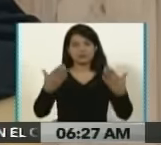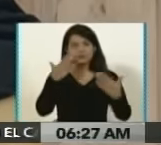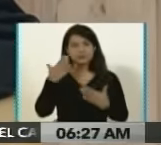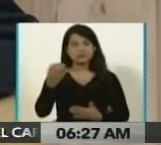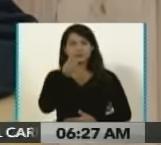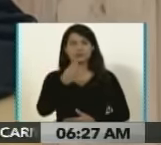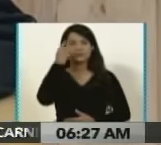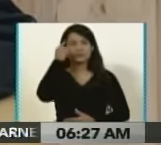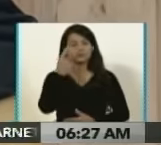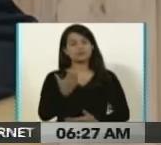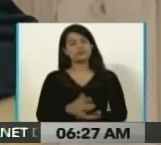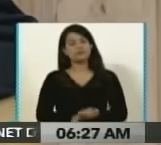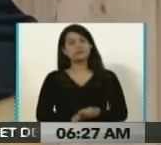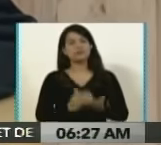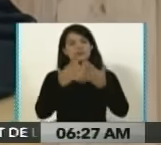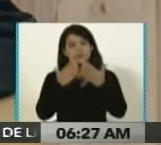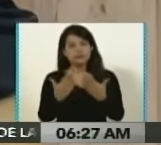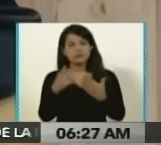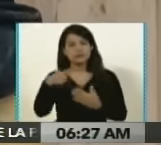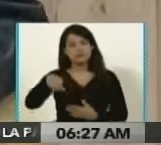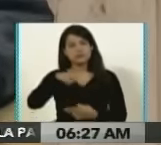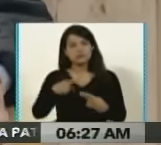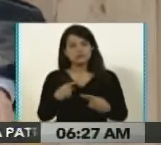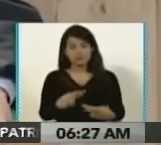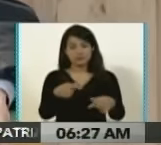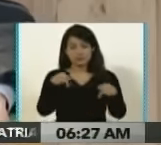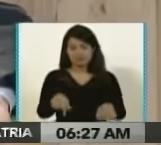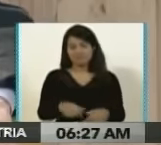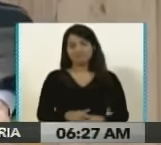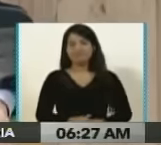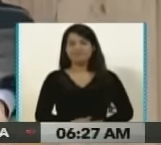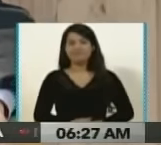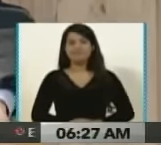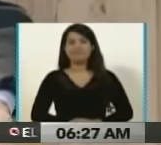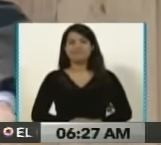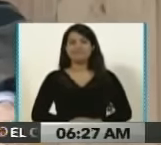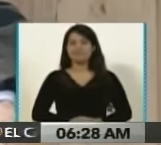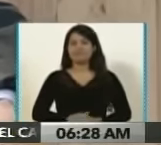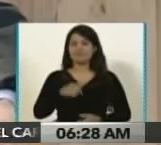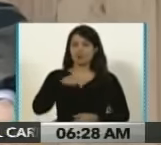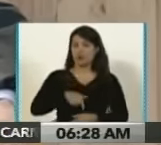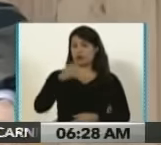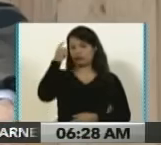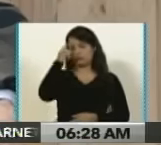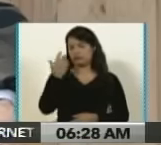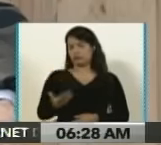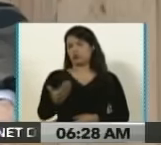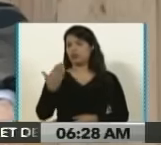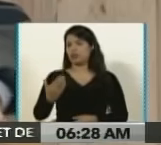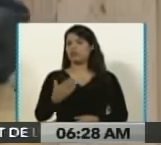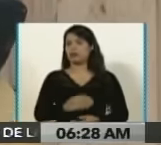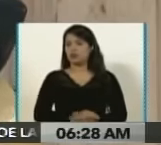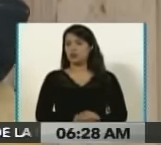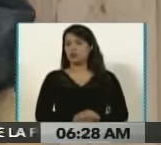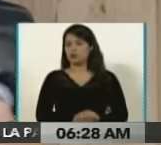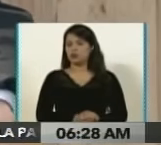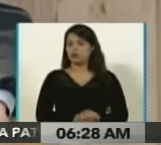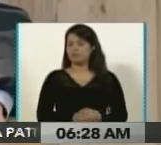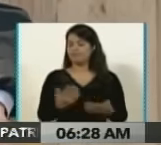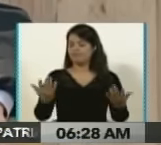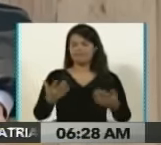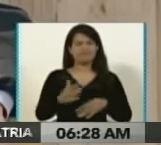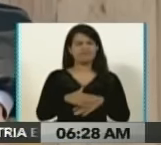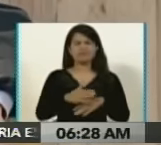por permitirme estar aquí con ustedes. Sobre todo un día tan importante como hoy, ¿no? Porque a esta